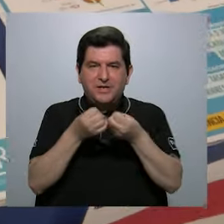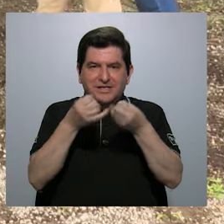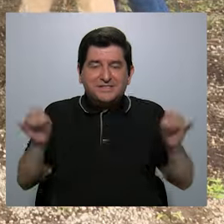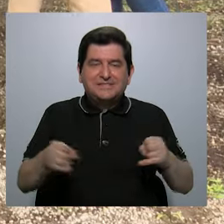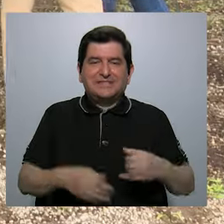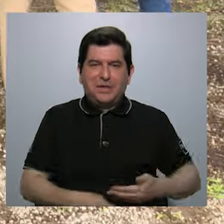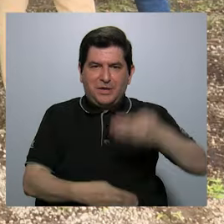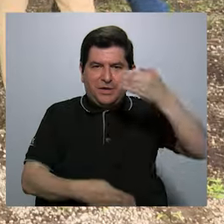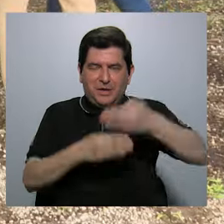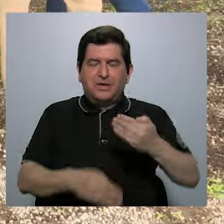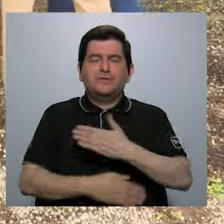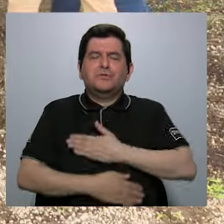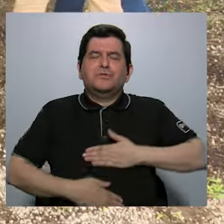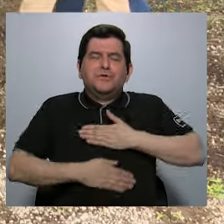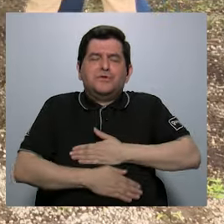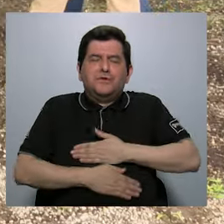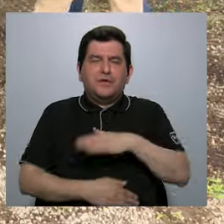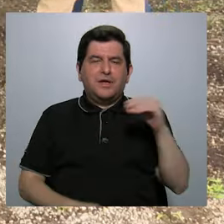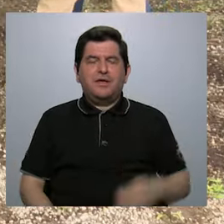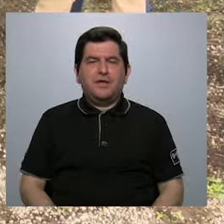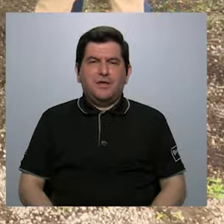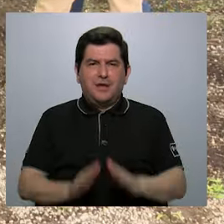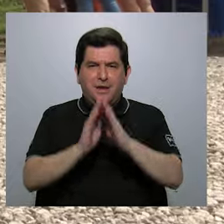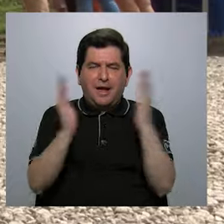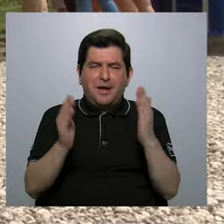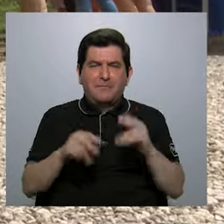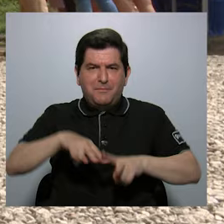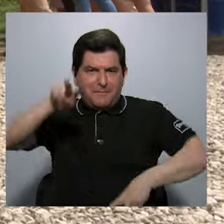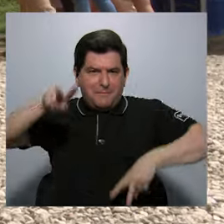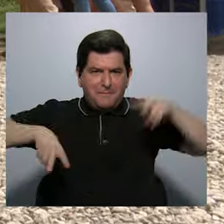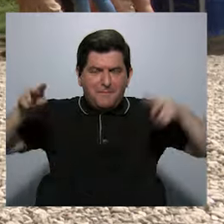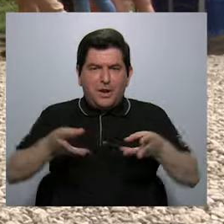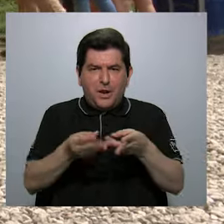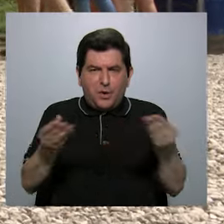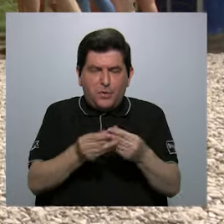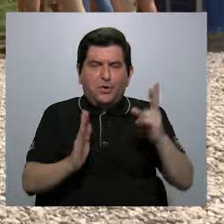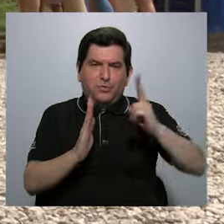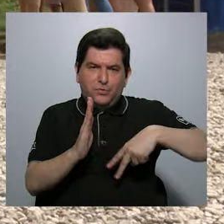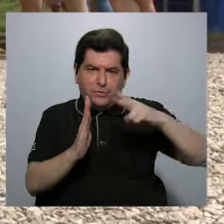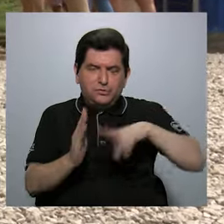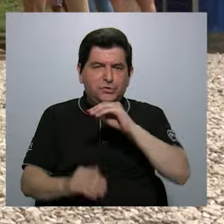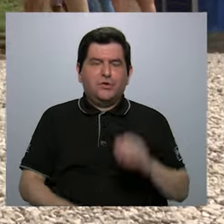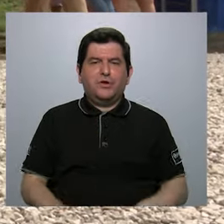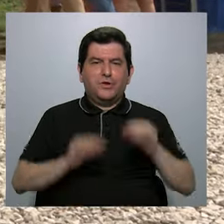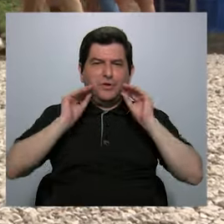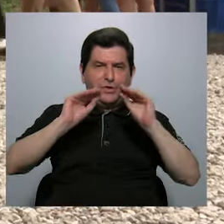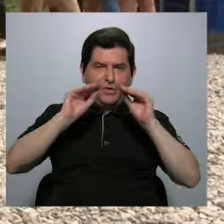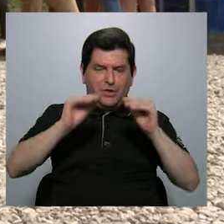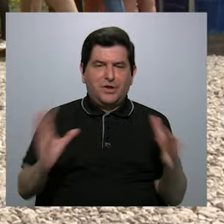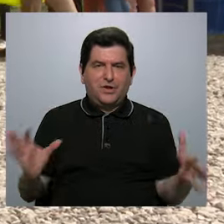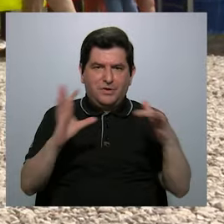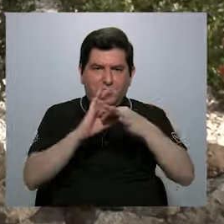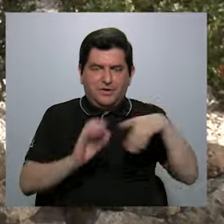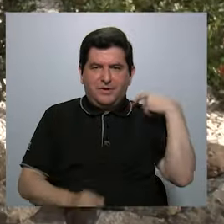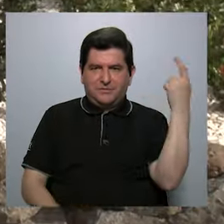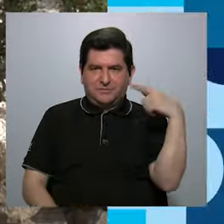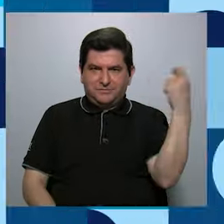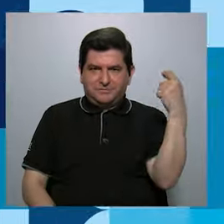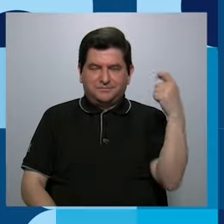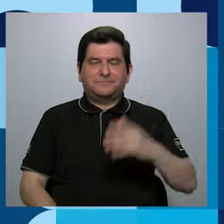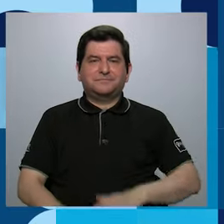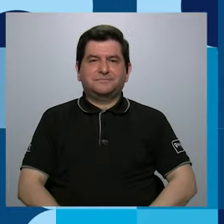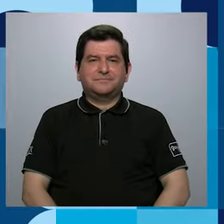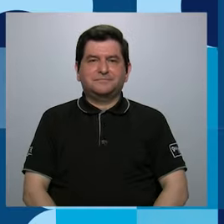Paredes de entretenimiento y una amplia gama en la producción literaria y académica sobre Guanacaste.